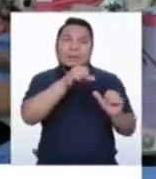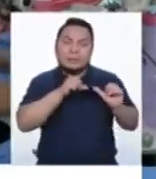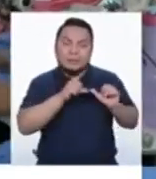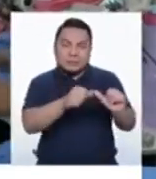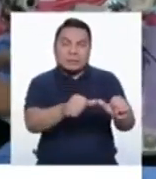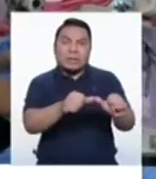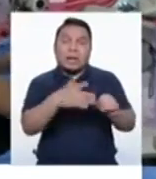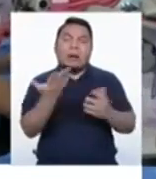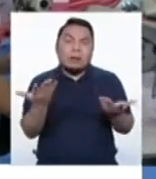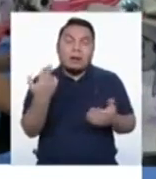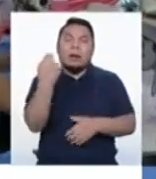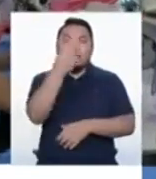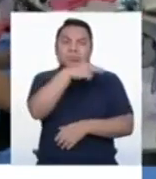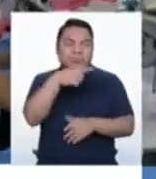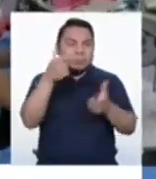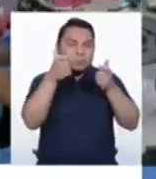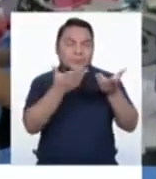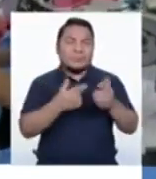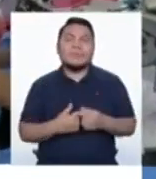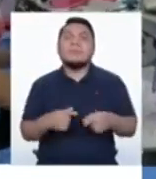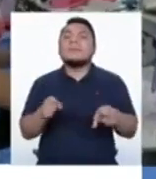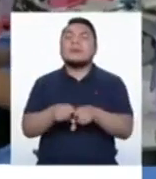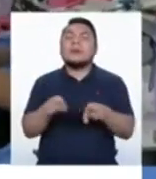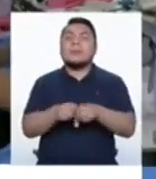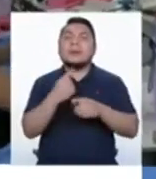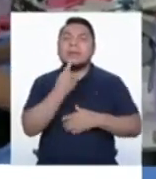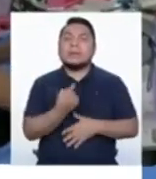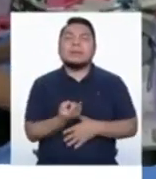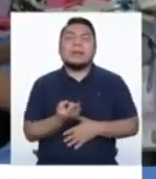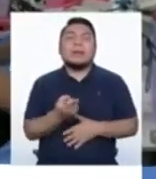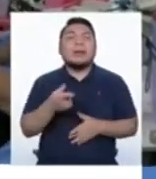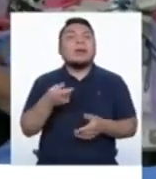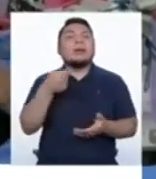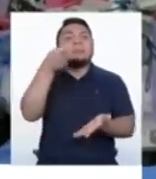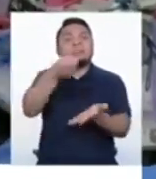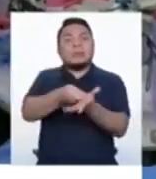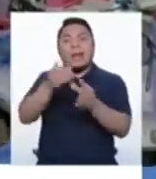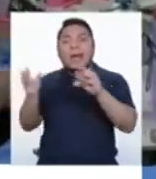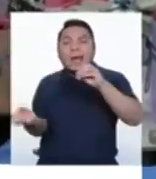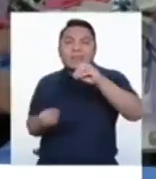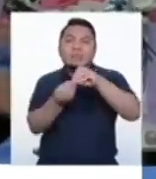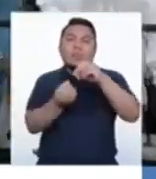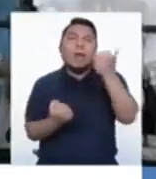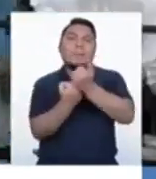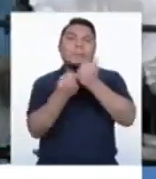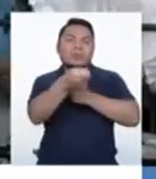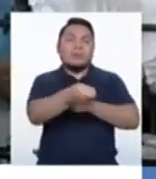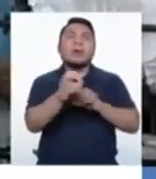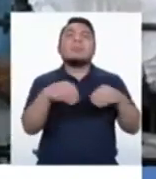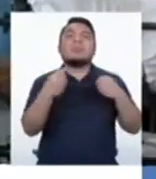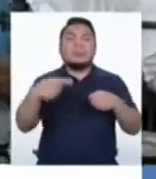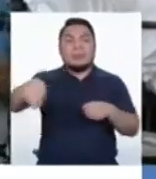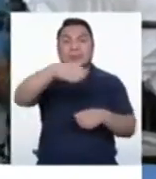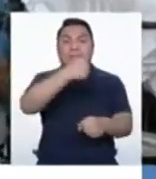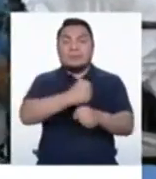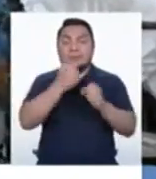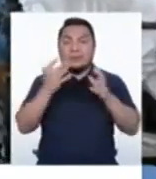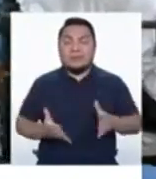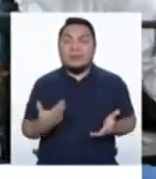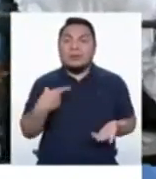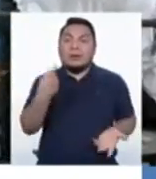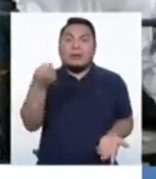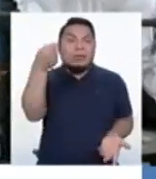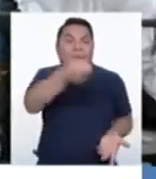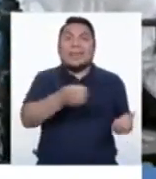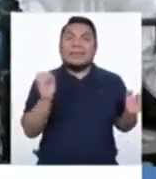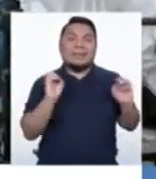este caso. Y también mencionó el tema de una subvención adicional. ¿Por qué? Porque los trabajadores en este periodo no percibirían